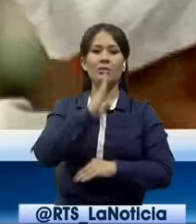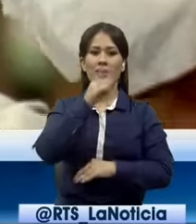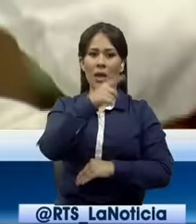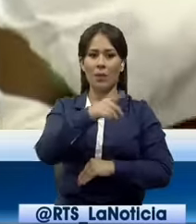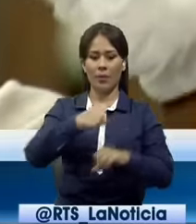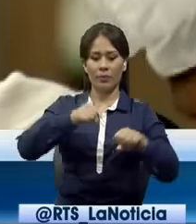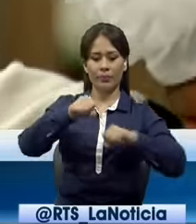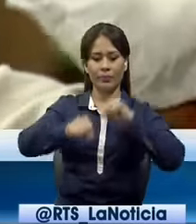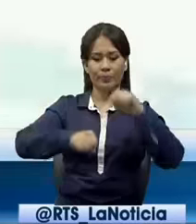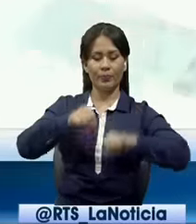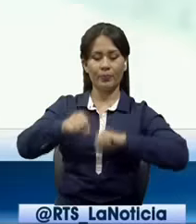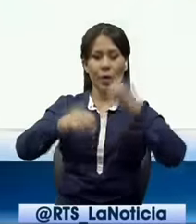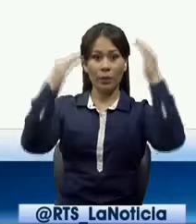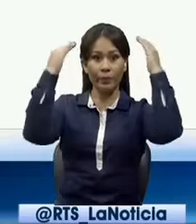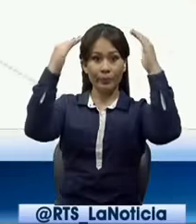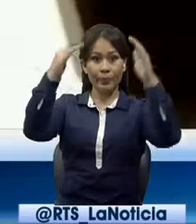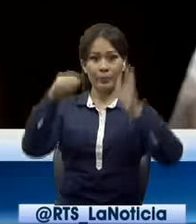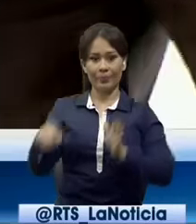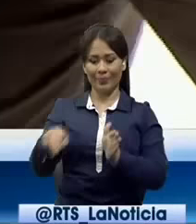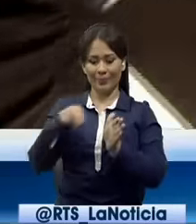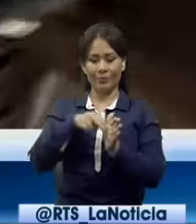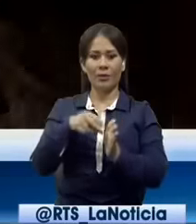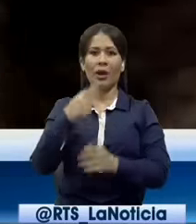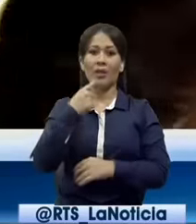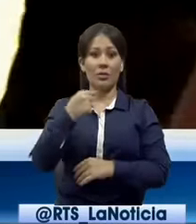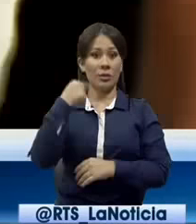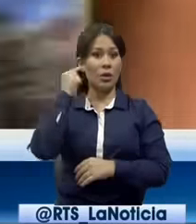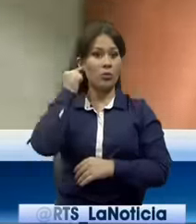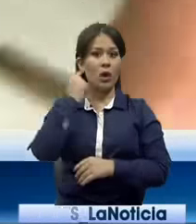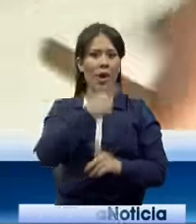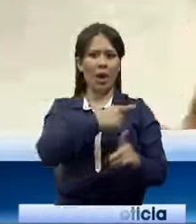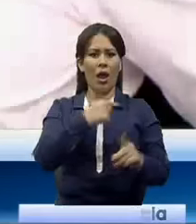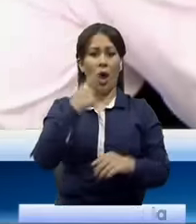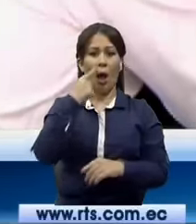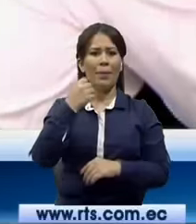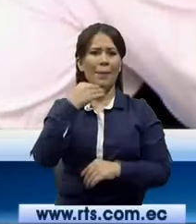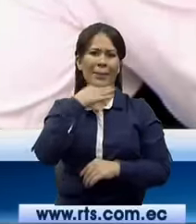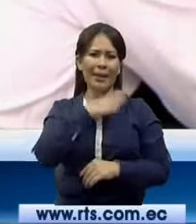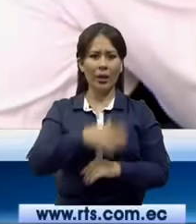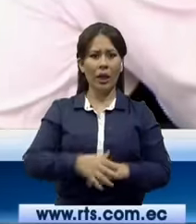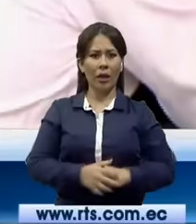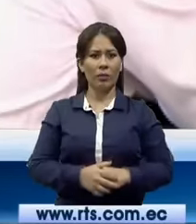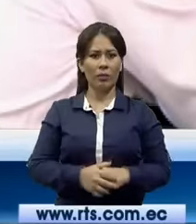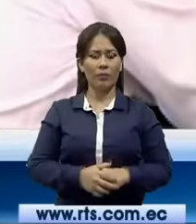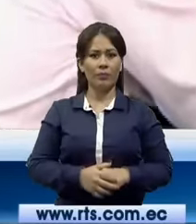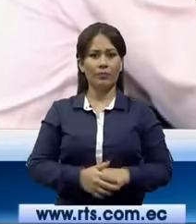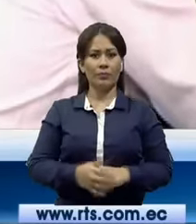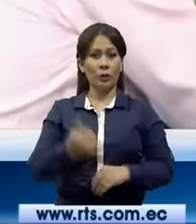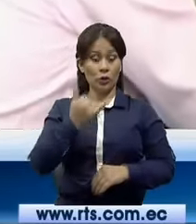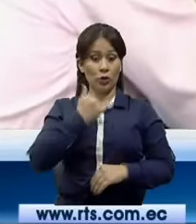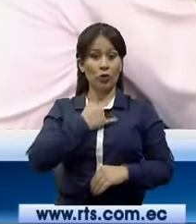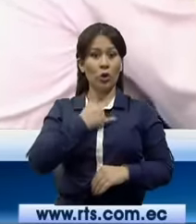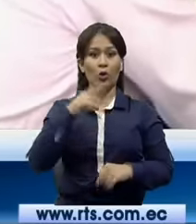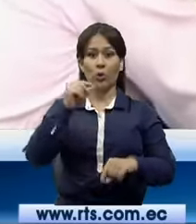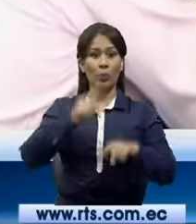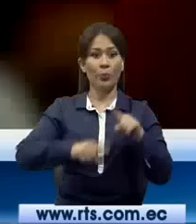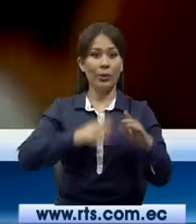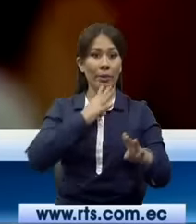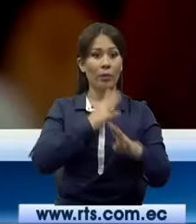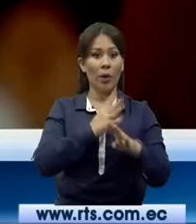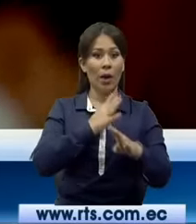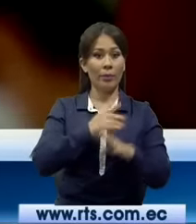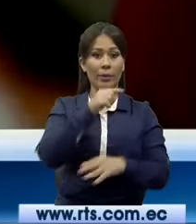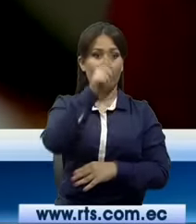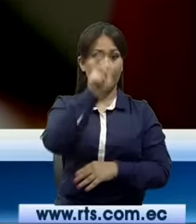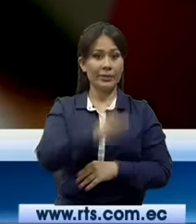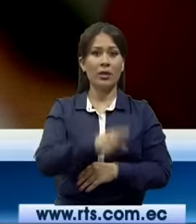hizo por defenderse, que ya estaba cansada de la mala actitud del herido. Me quedé una persona que no se puede hablar con él. Uno le dice algo y él